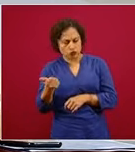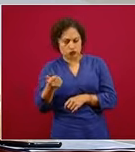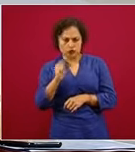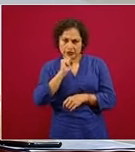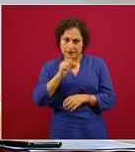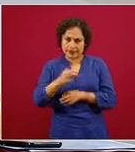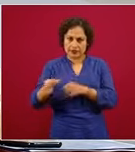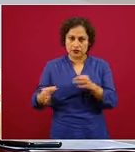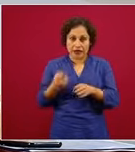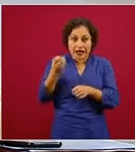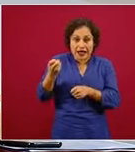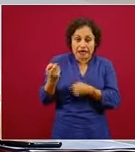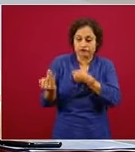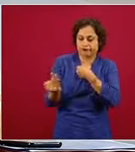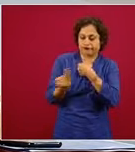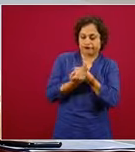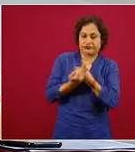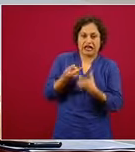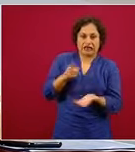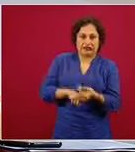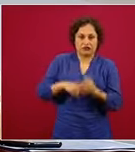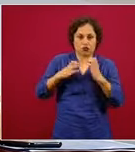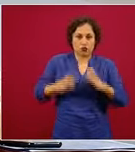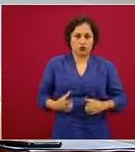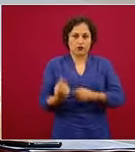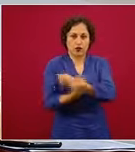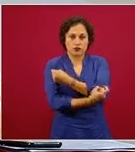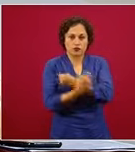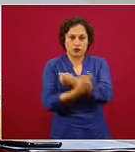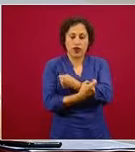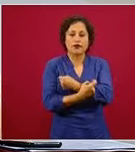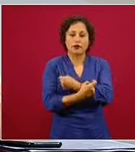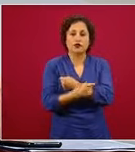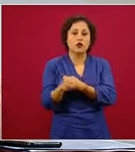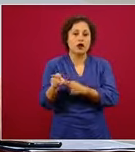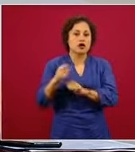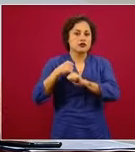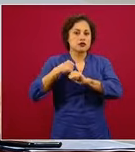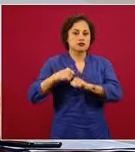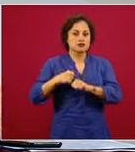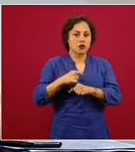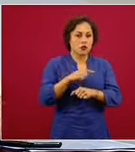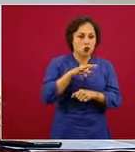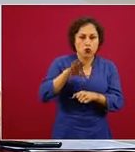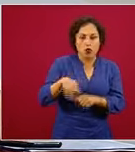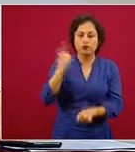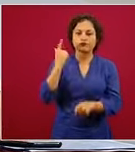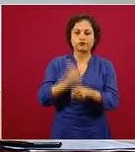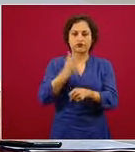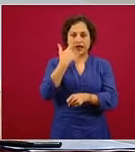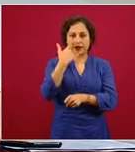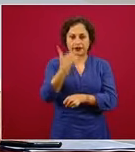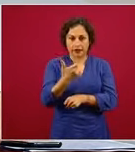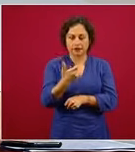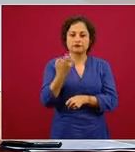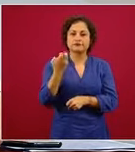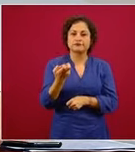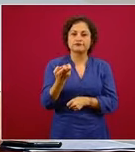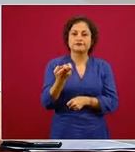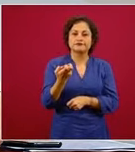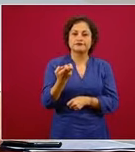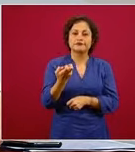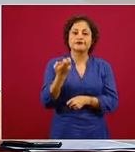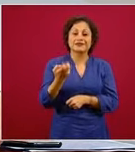defensas que encargan de reconocer lo extraño. Y abajo a la izquierda ven ustedes que los